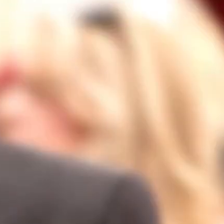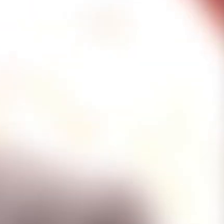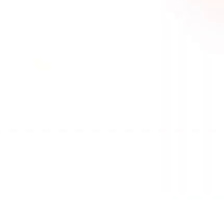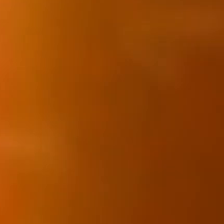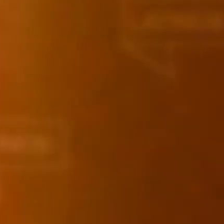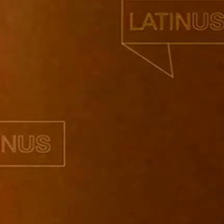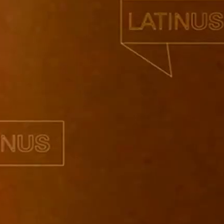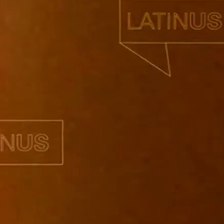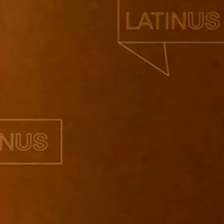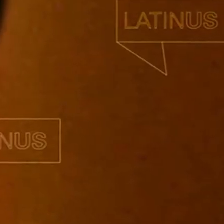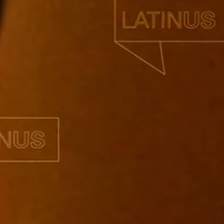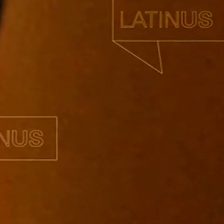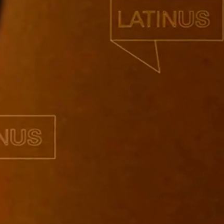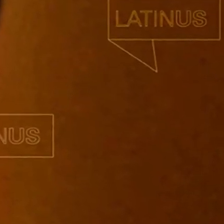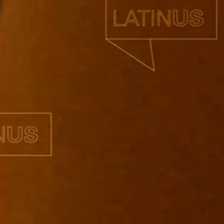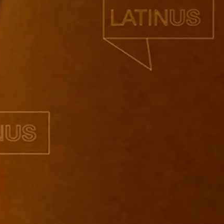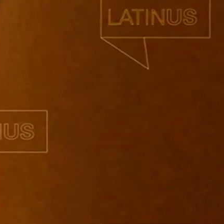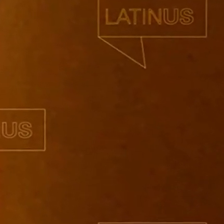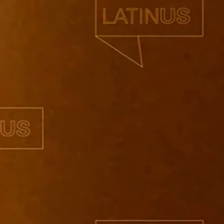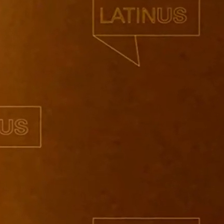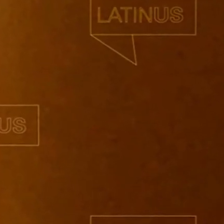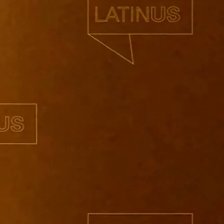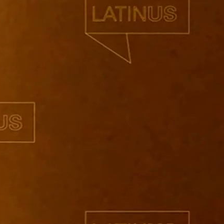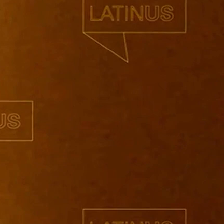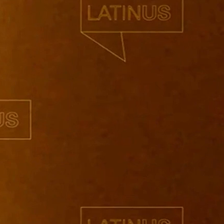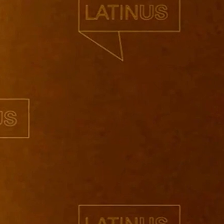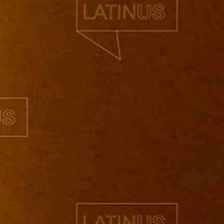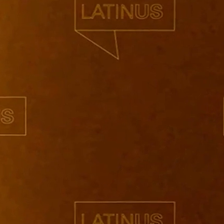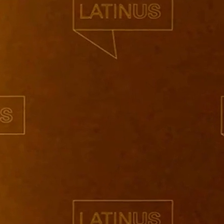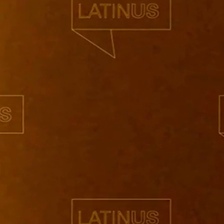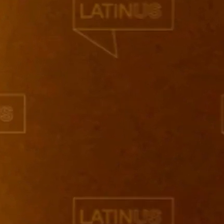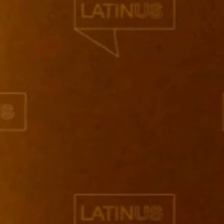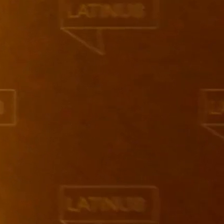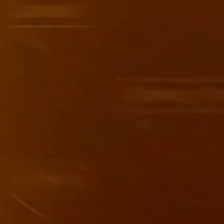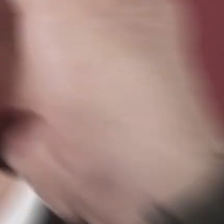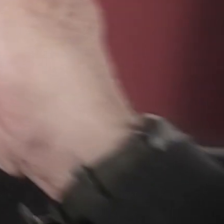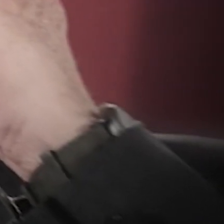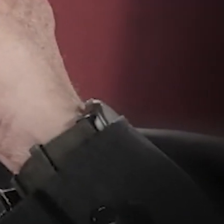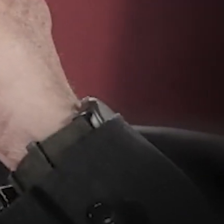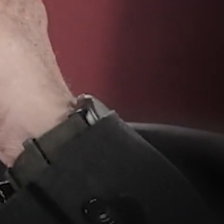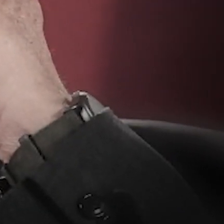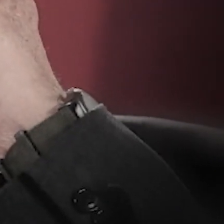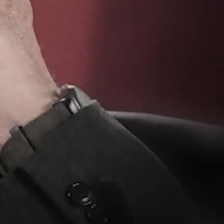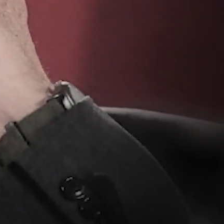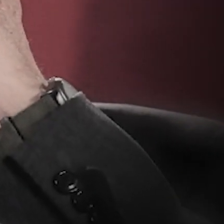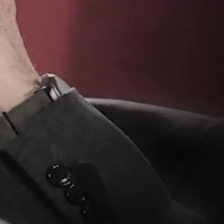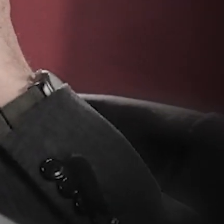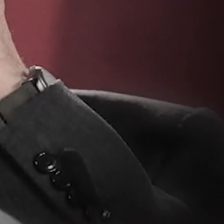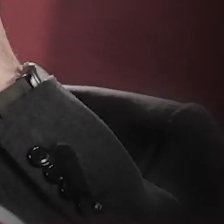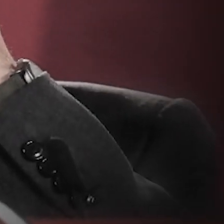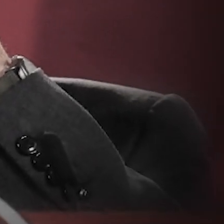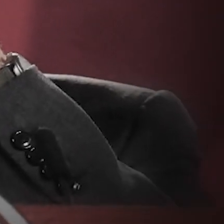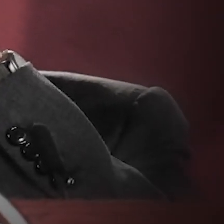amarillos en alusión a pío lópez obrador el hermano del presidente que fue exhibido por latinos y anv lo retiró haciéndose el